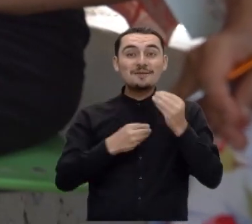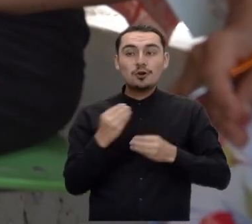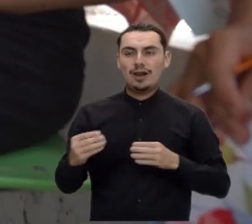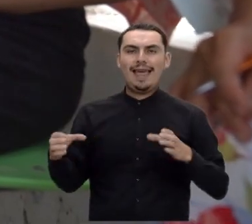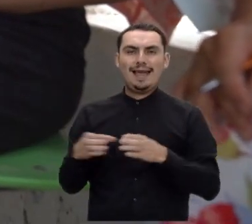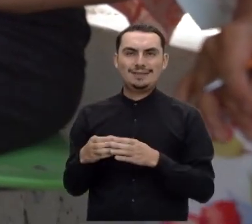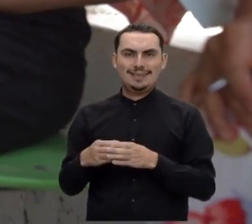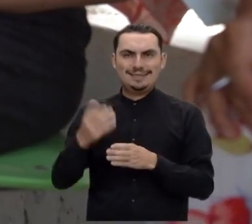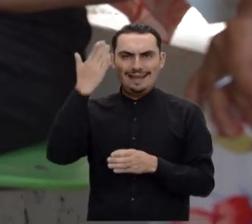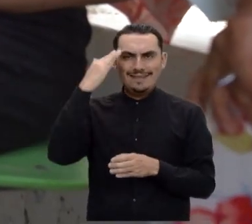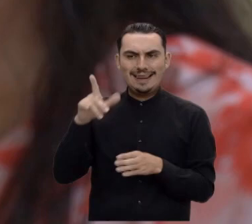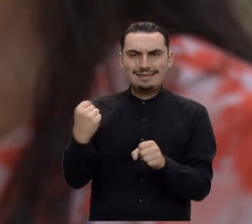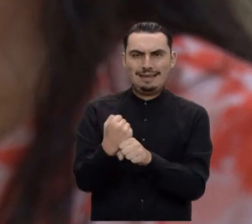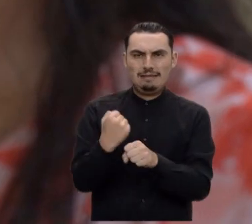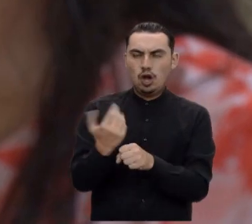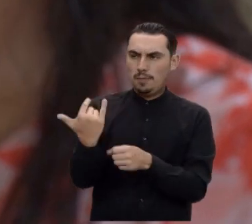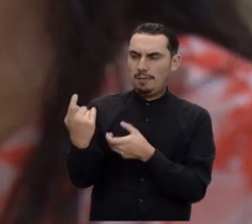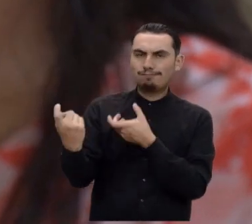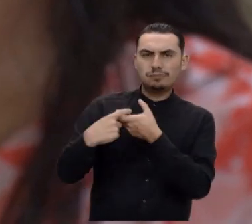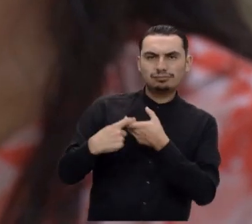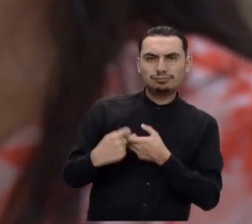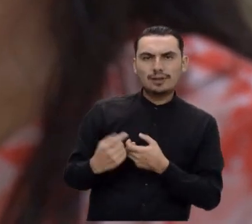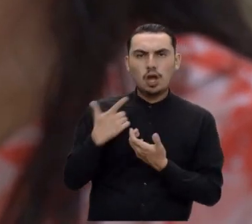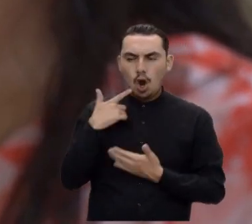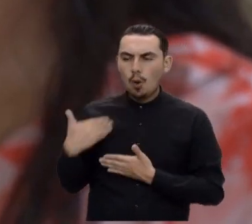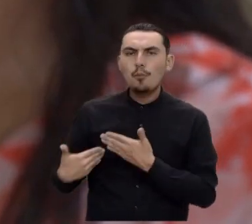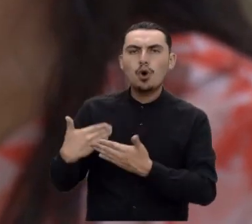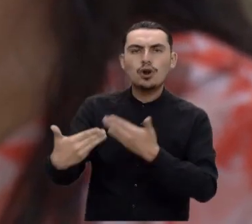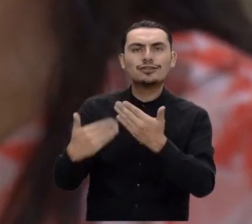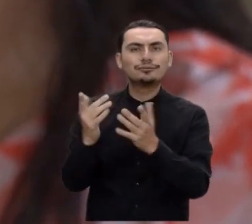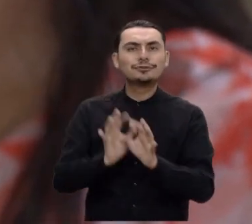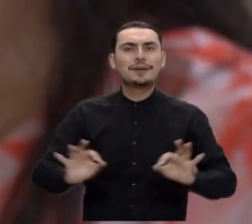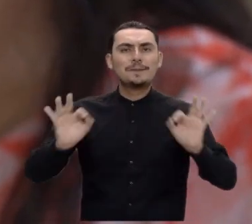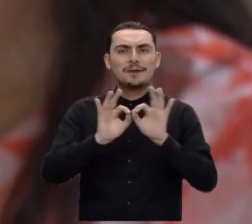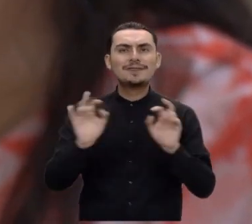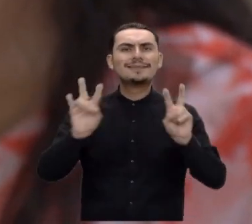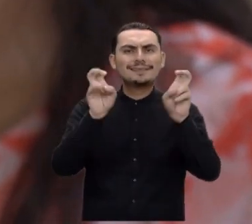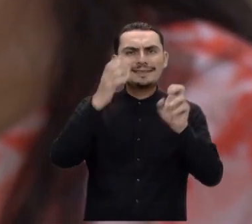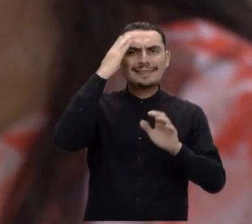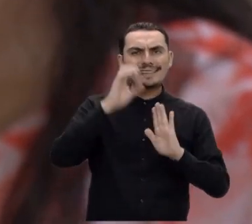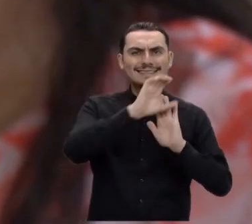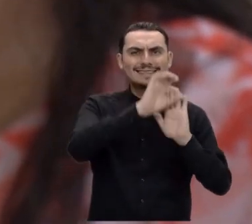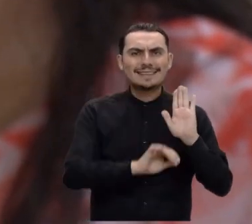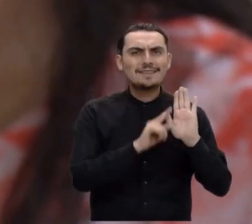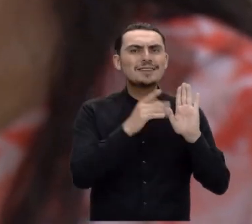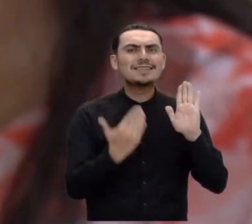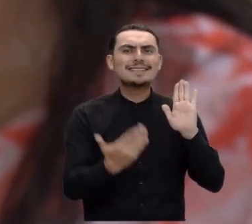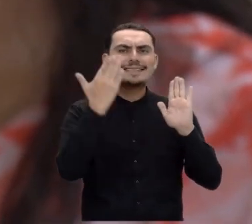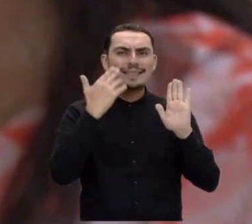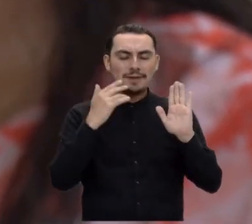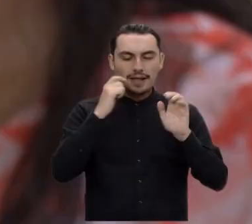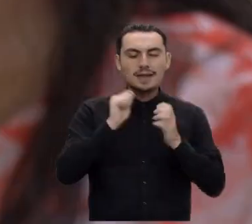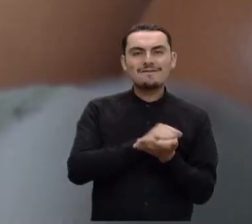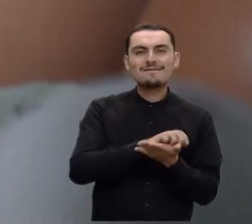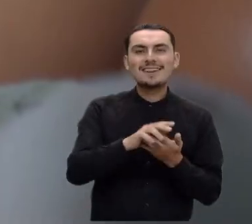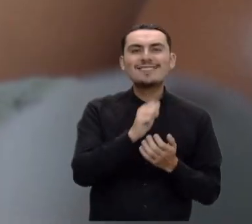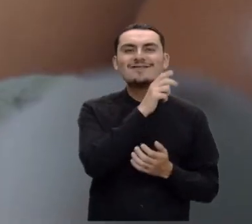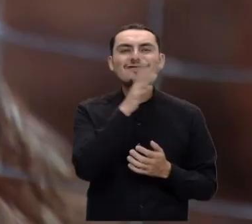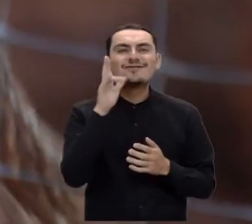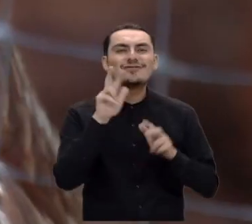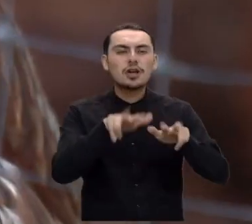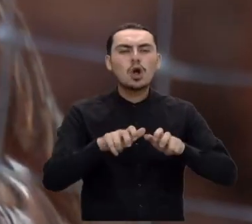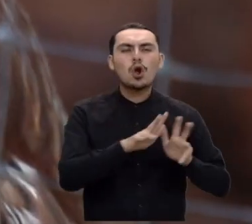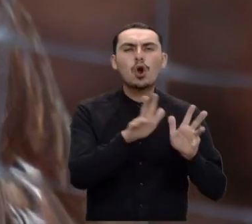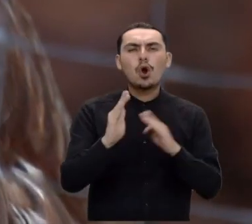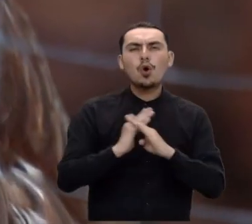una asociación de productores y están pues haciendo un proceso importante para el tema de la certificación como granja biosegura.